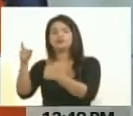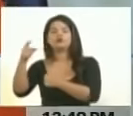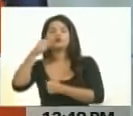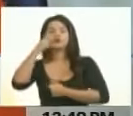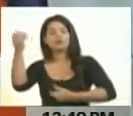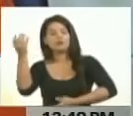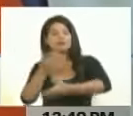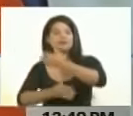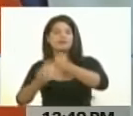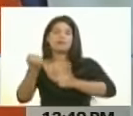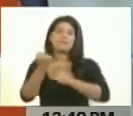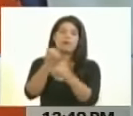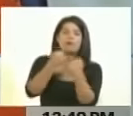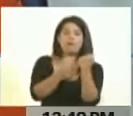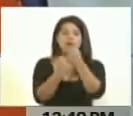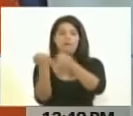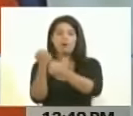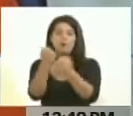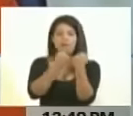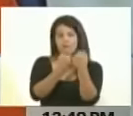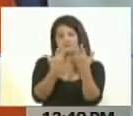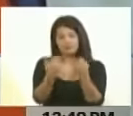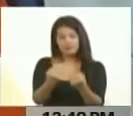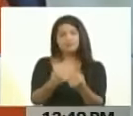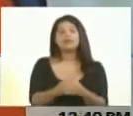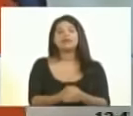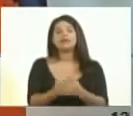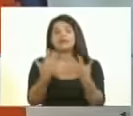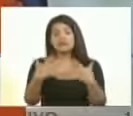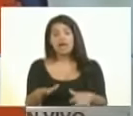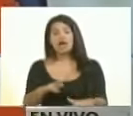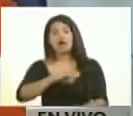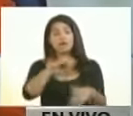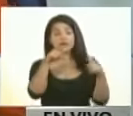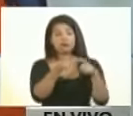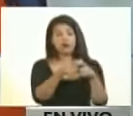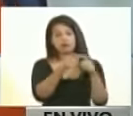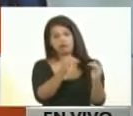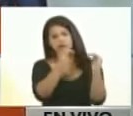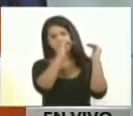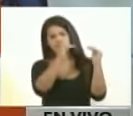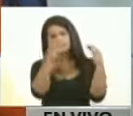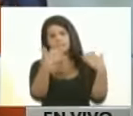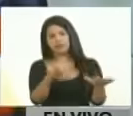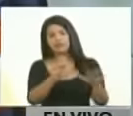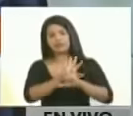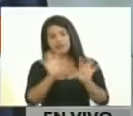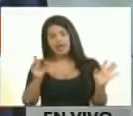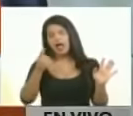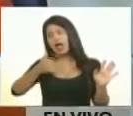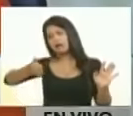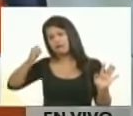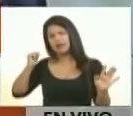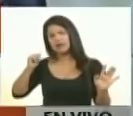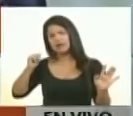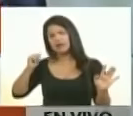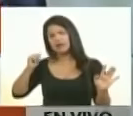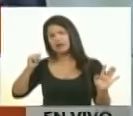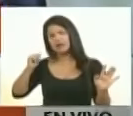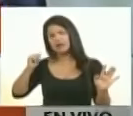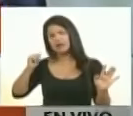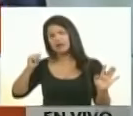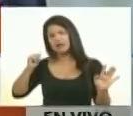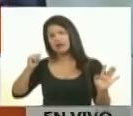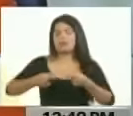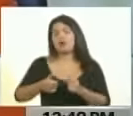Rusia. Bueno, la Comisión Intergubernamental de Alto Nivel, que ayer se selló en presencia del presidente Maduro, avanzó